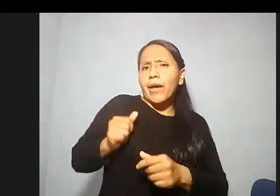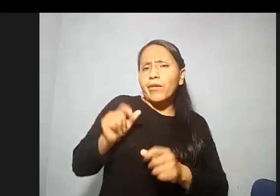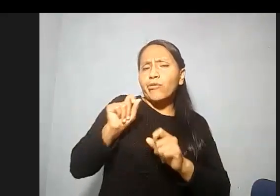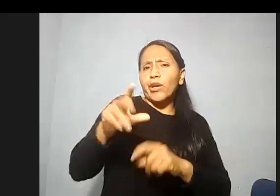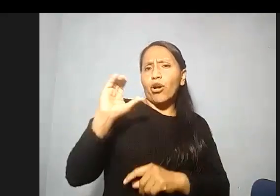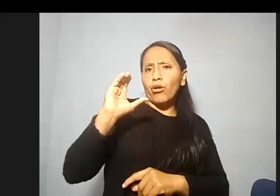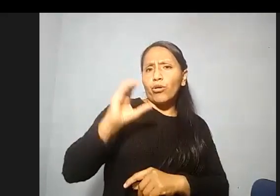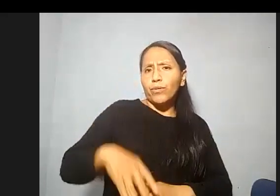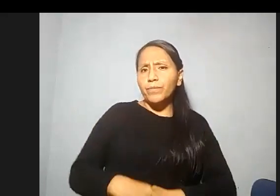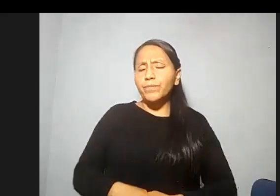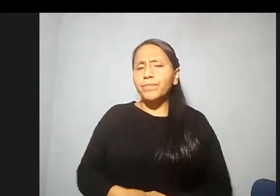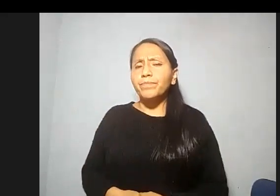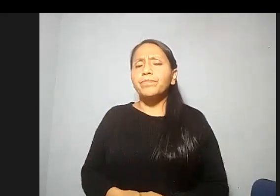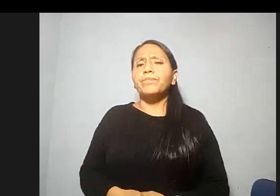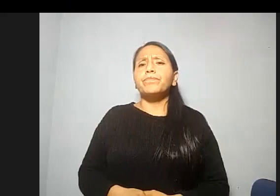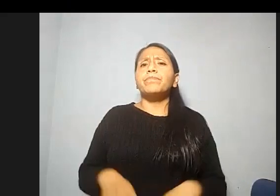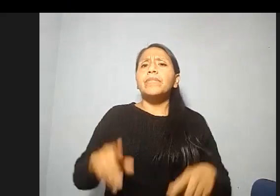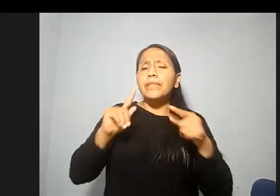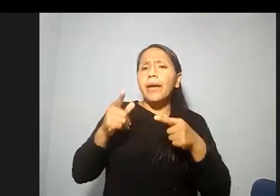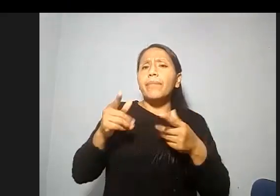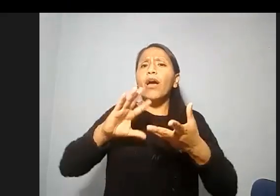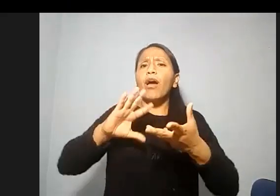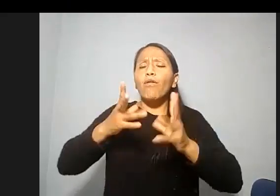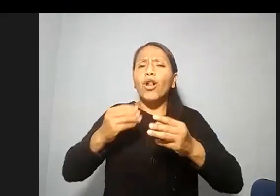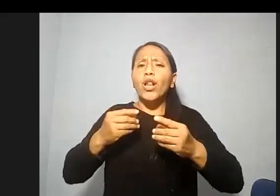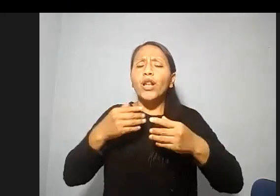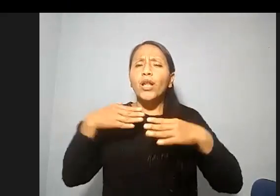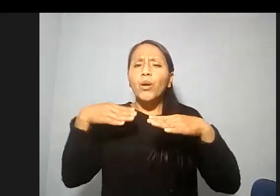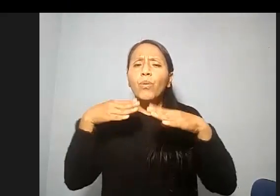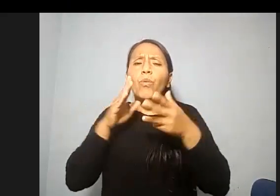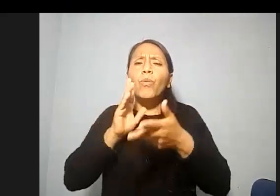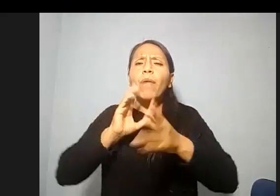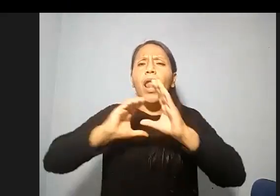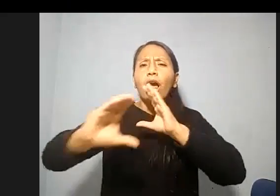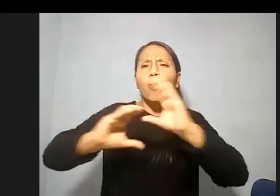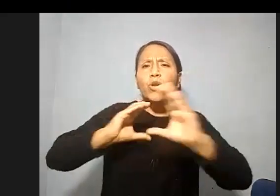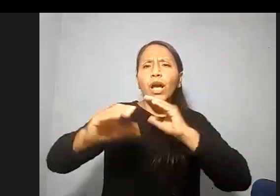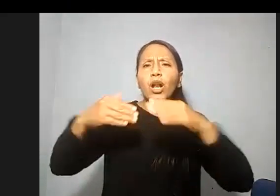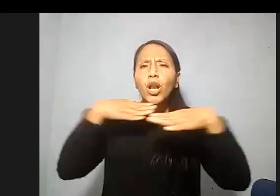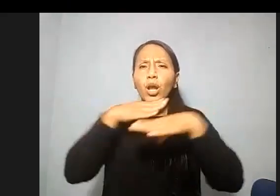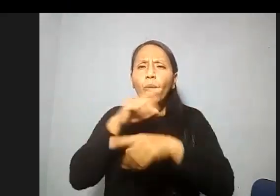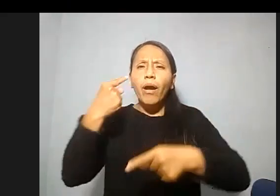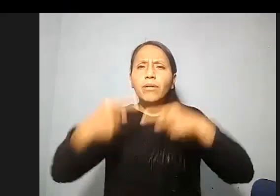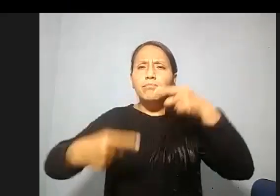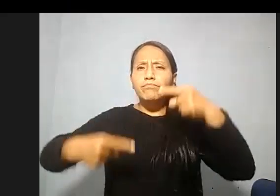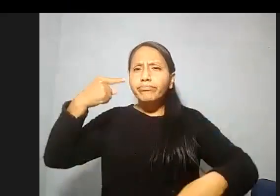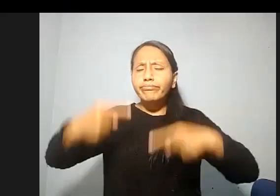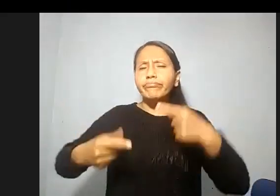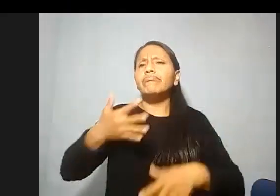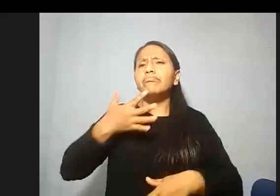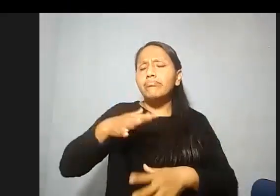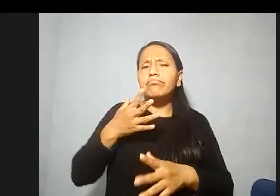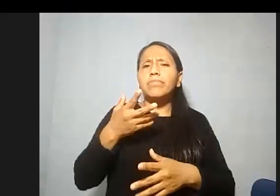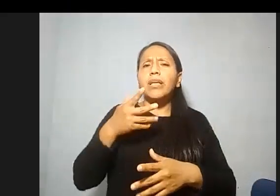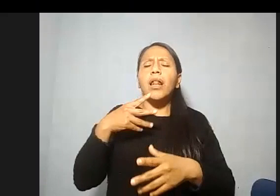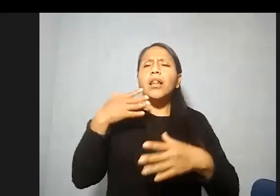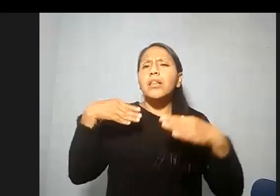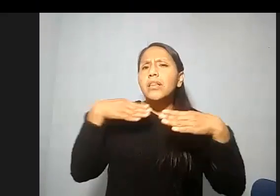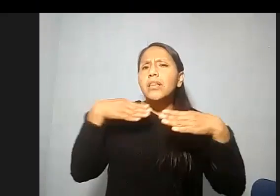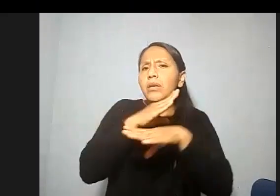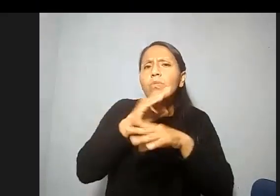También desde los lenguajes multisensoriales para la comunicación, esto lo entendemos como los lenguajes desde